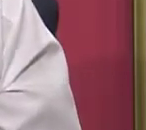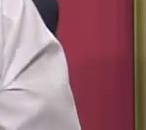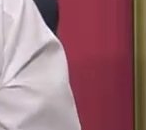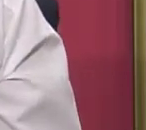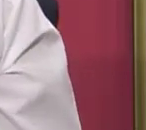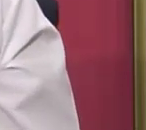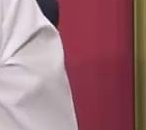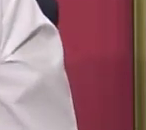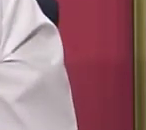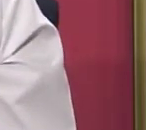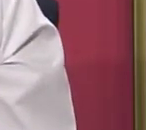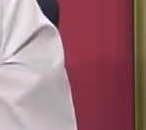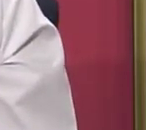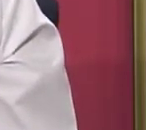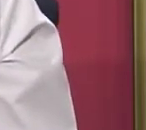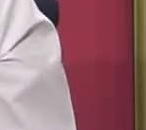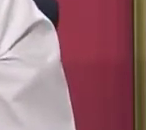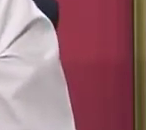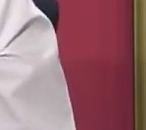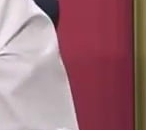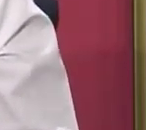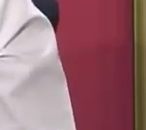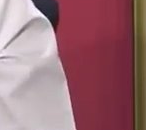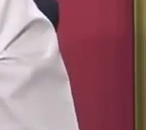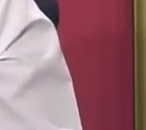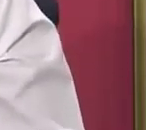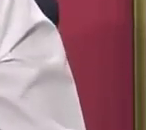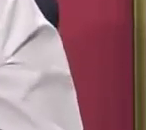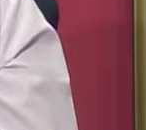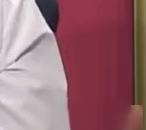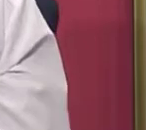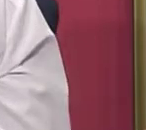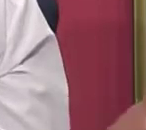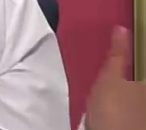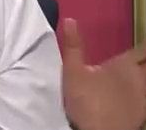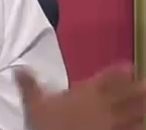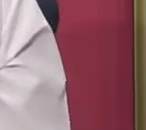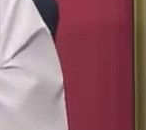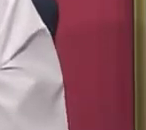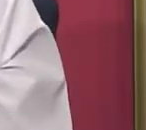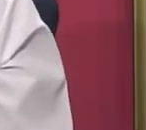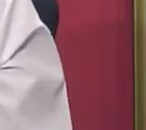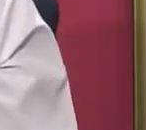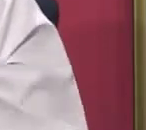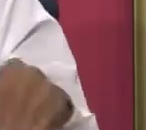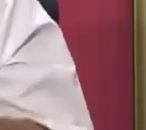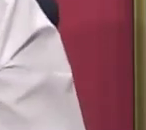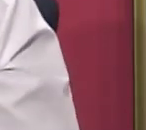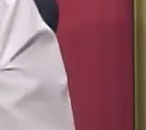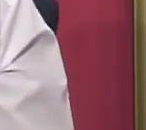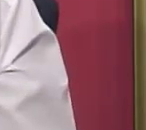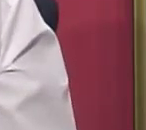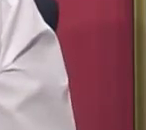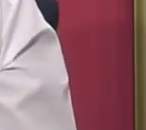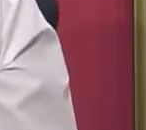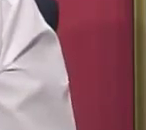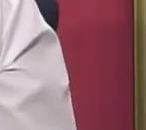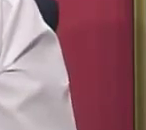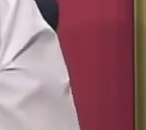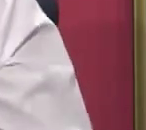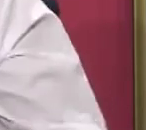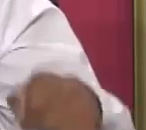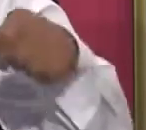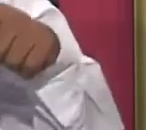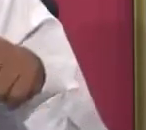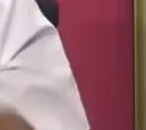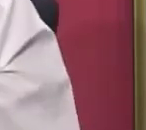Señor. Y me imagino estos tres varones poniéndose de acuerdo: bueno, estamos aquí, no deberíamos estar en este lugar,